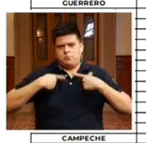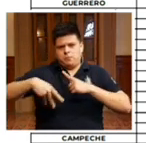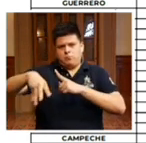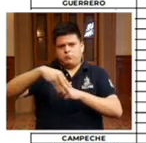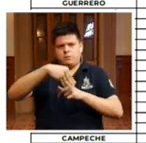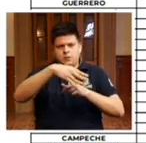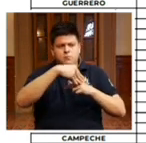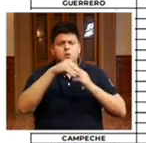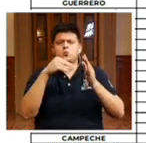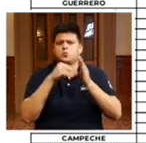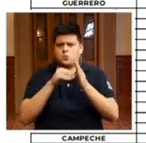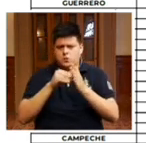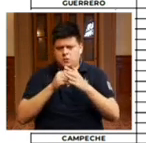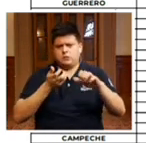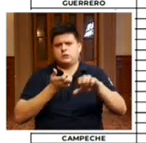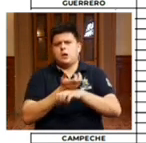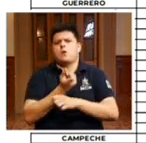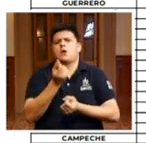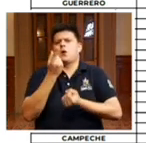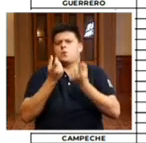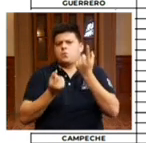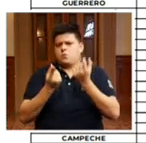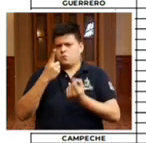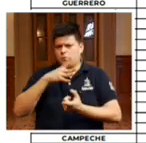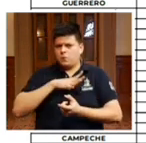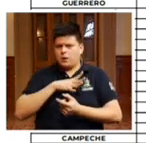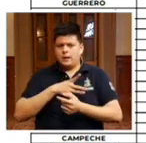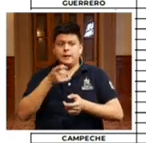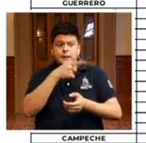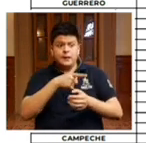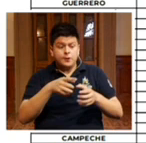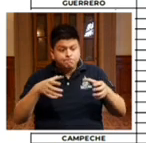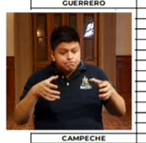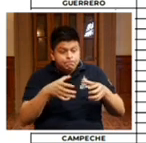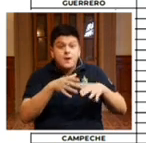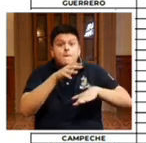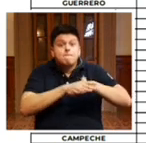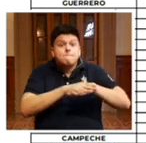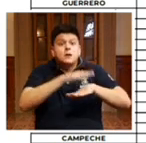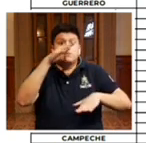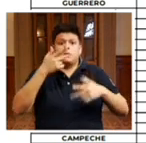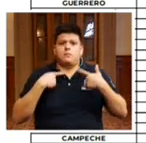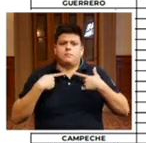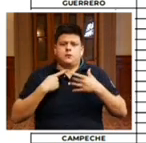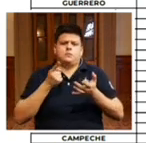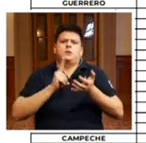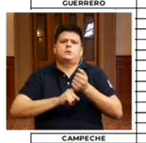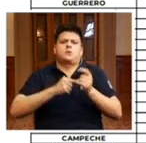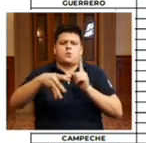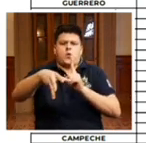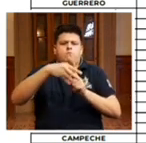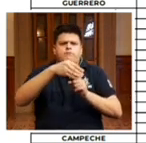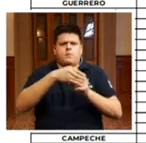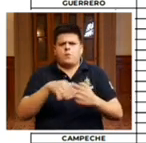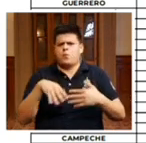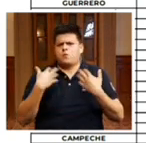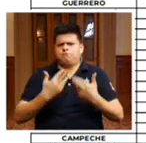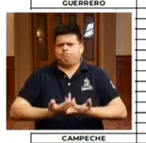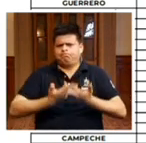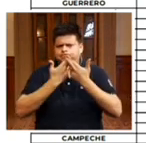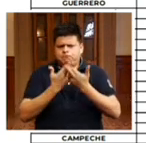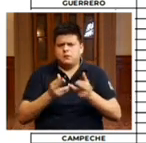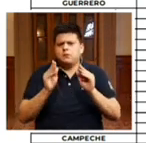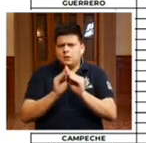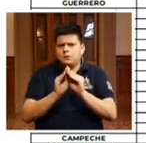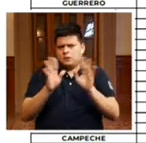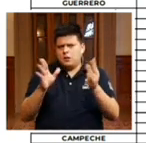habiendo entidades federativas que están concentrando la mayor cantidad de casos y obviamente también la